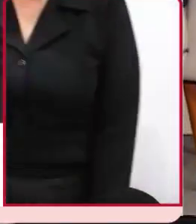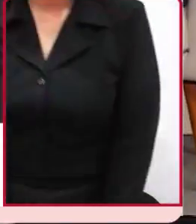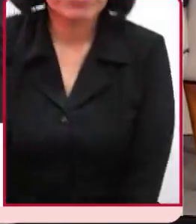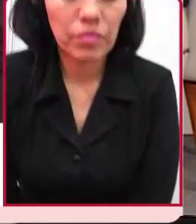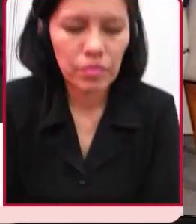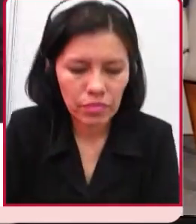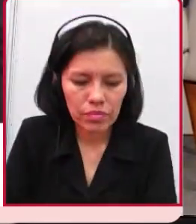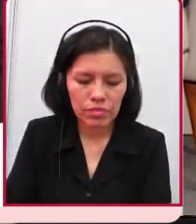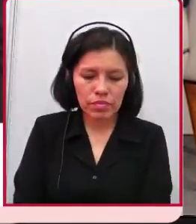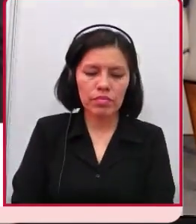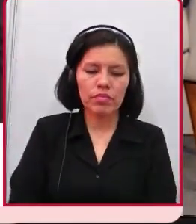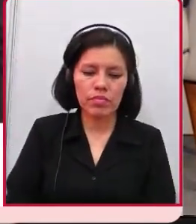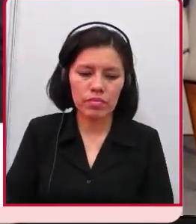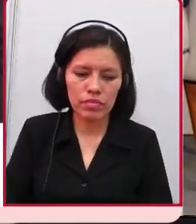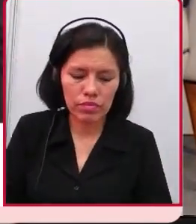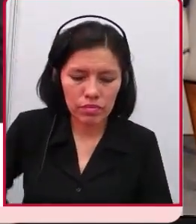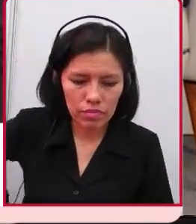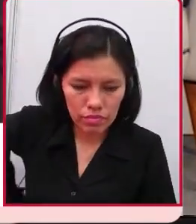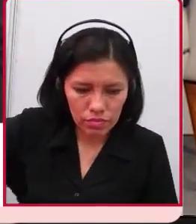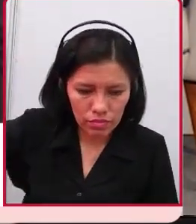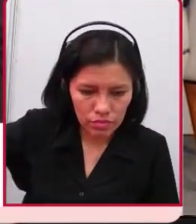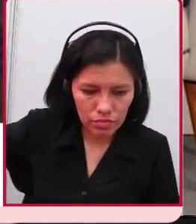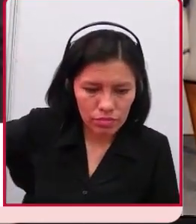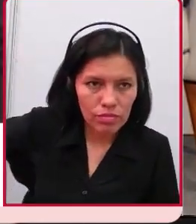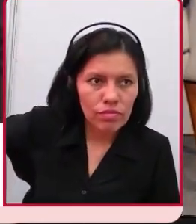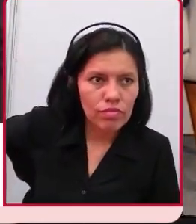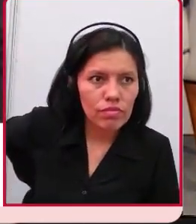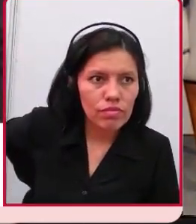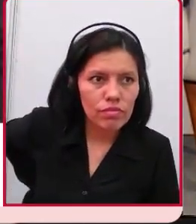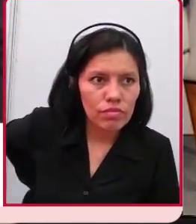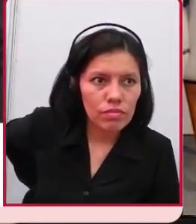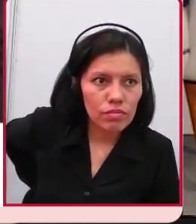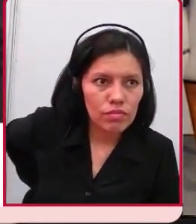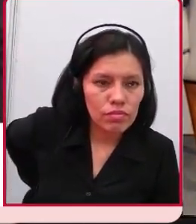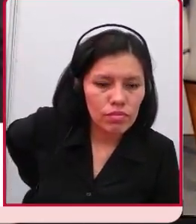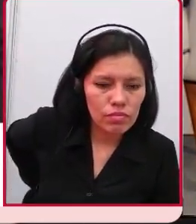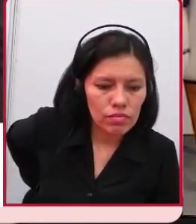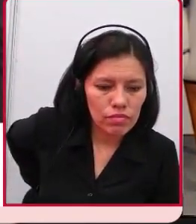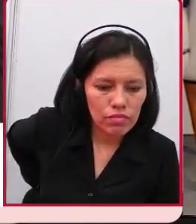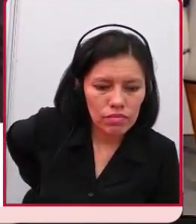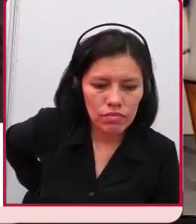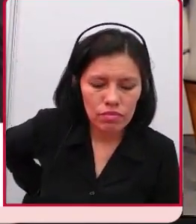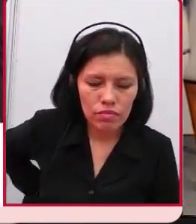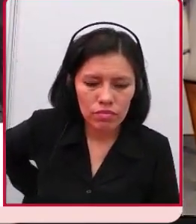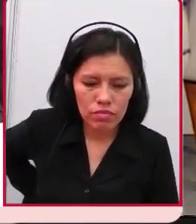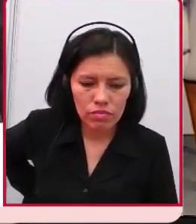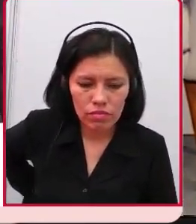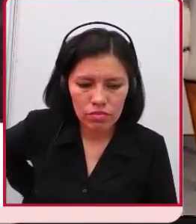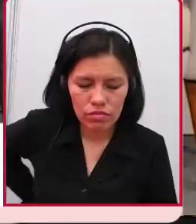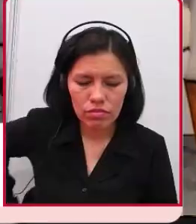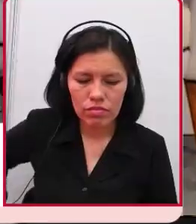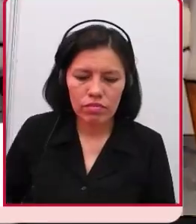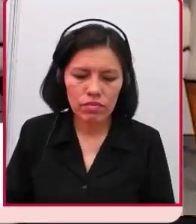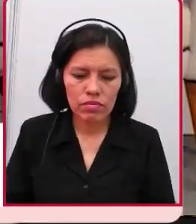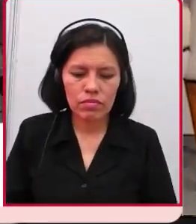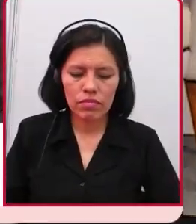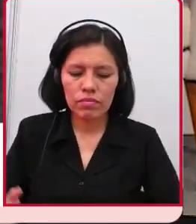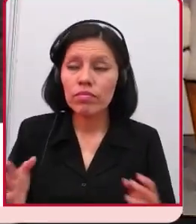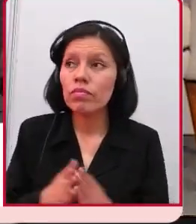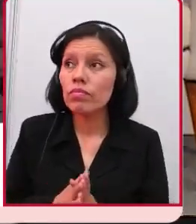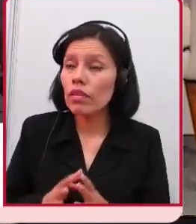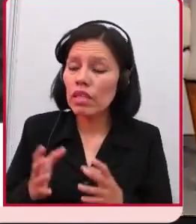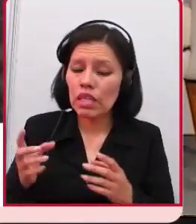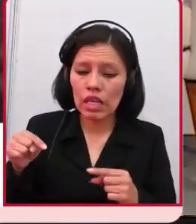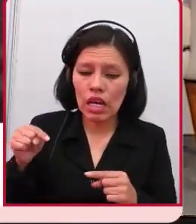A continuación, invitamos a Now we would like to welcome Hernando Valdivia with optimization of molybdenite